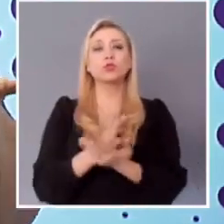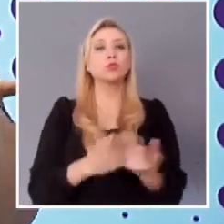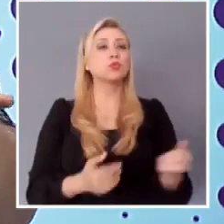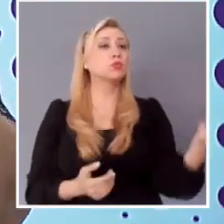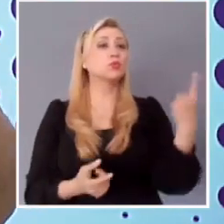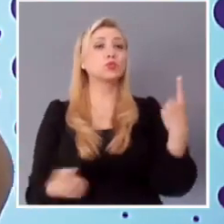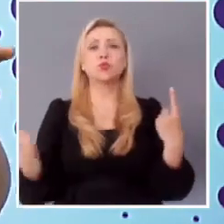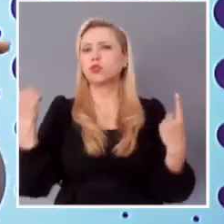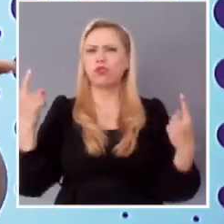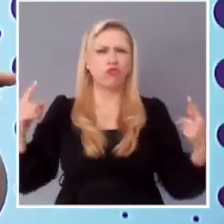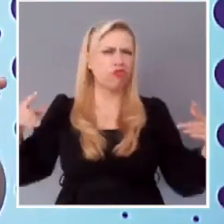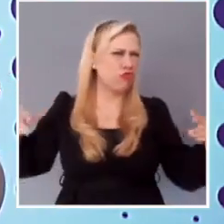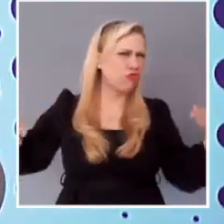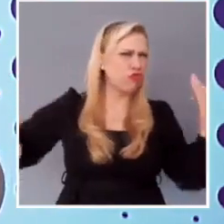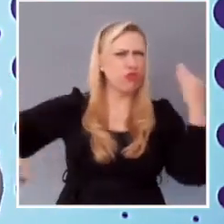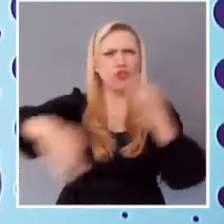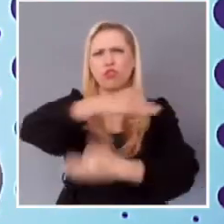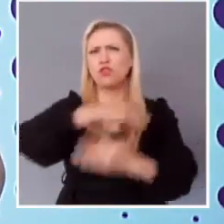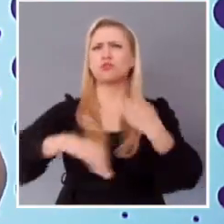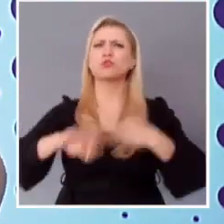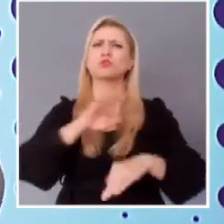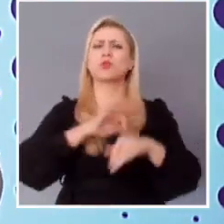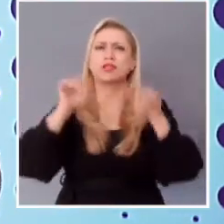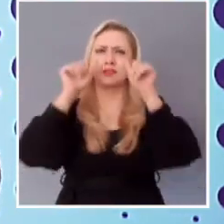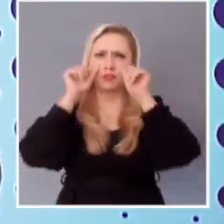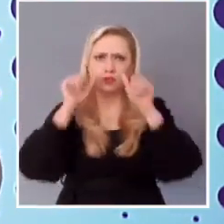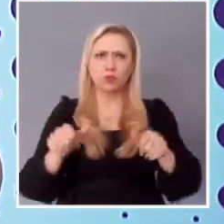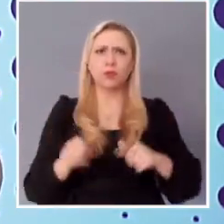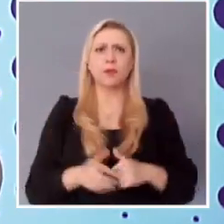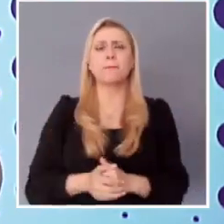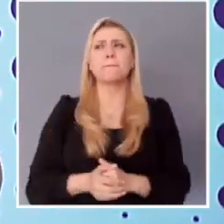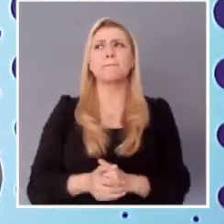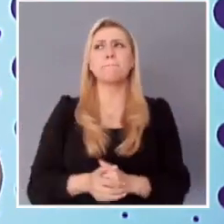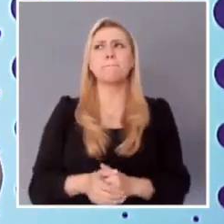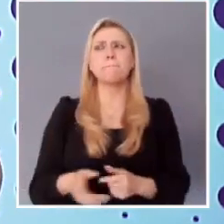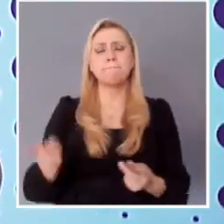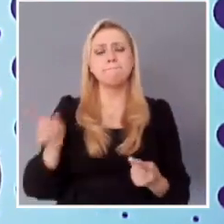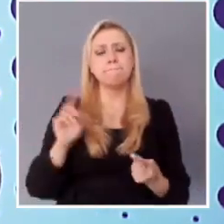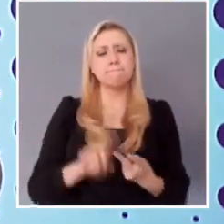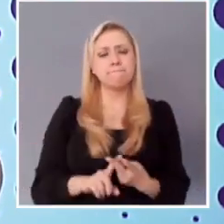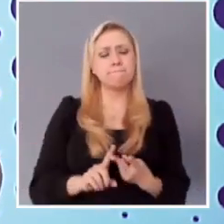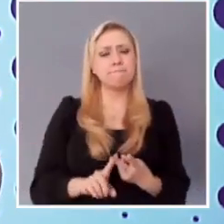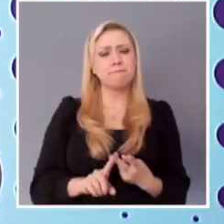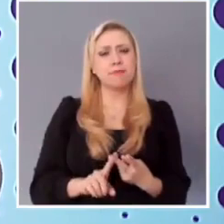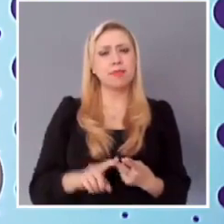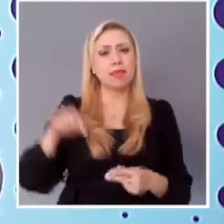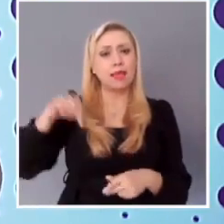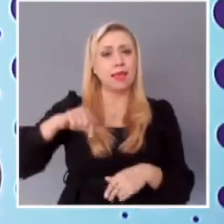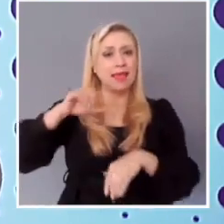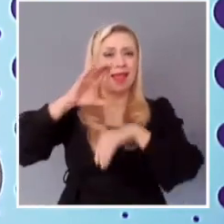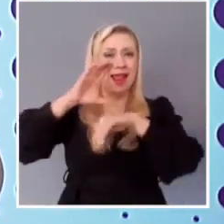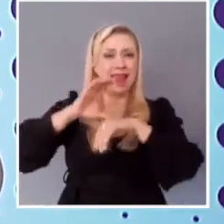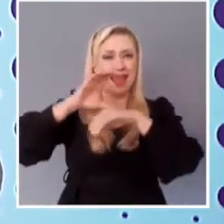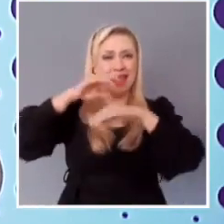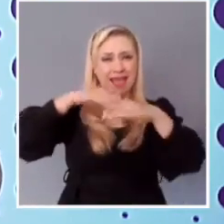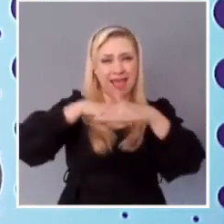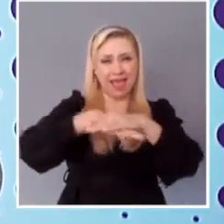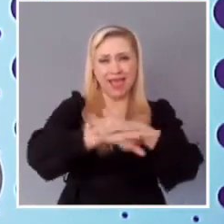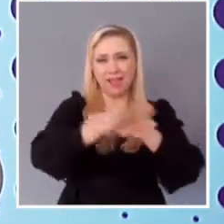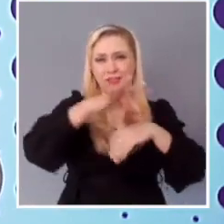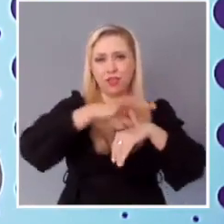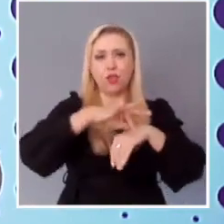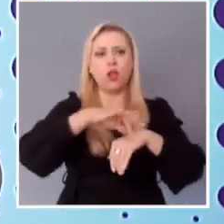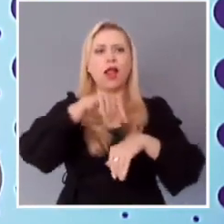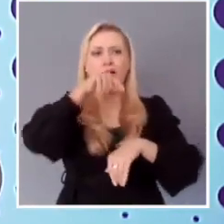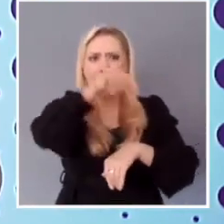la población pueda recibir estos servicios. ¿Cómo hacemos que la clínica que está en tu colonia también cuente